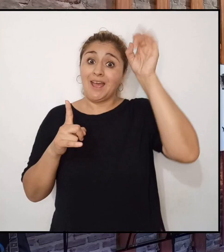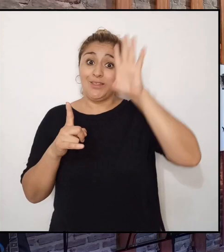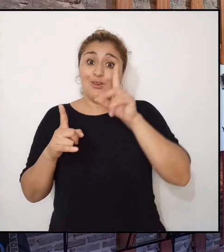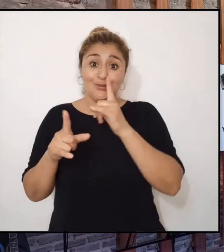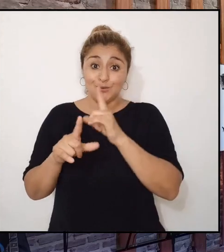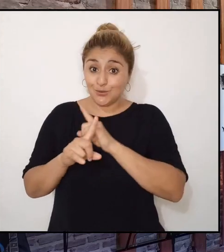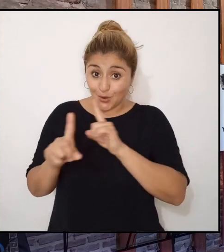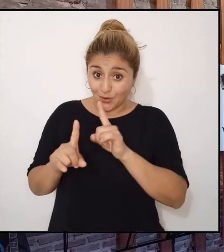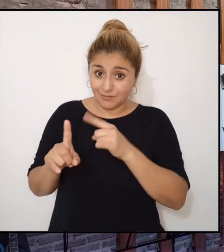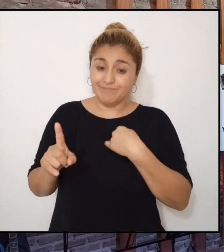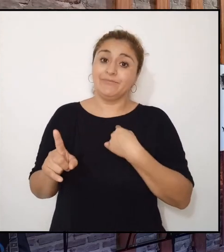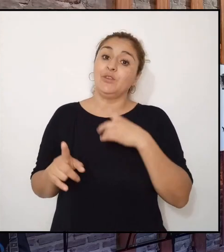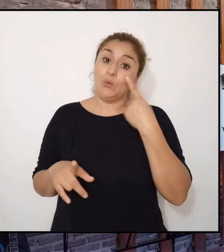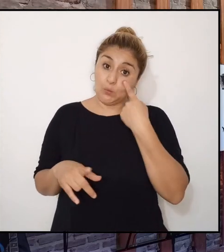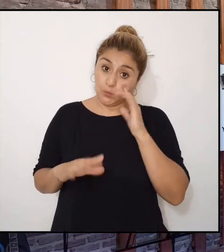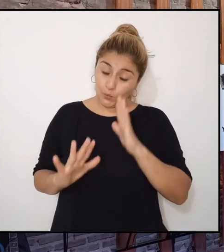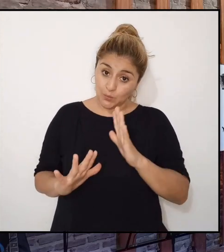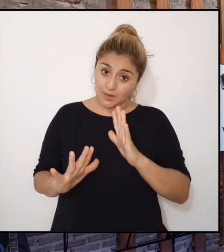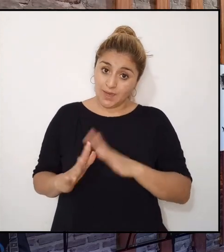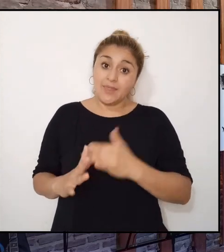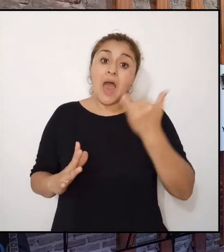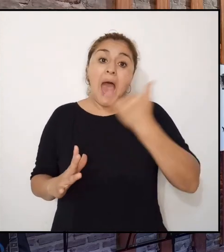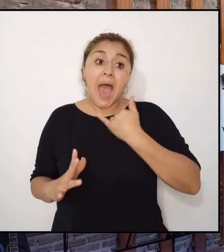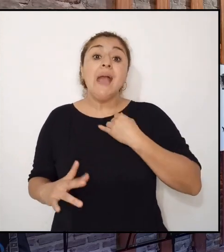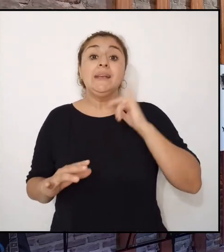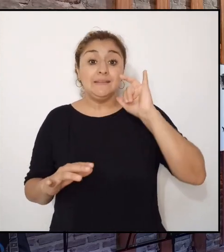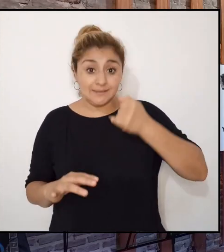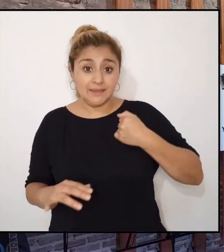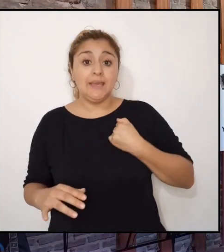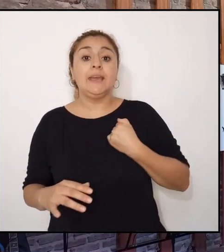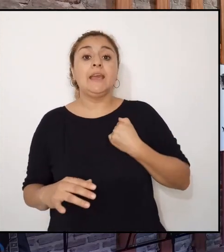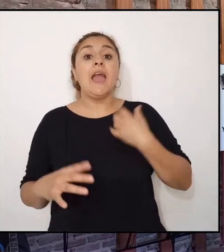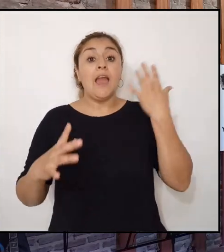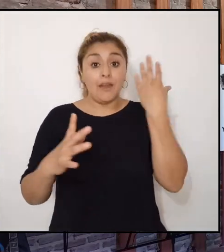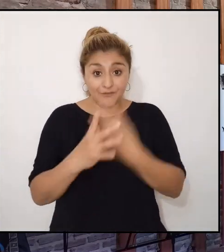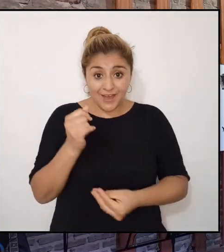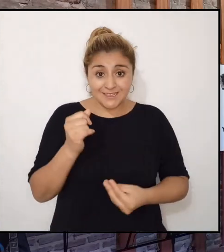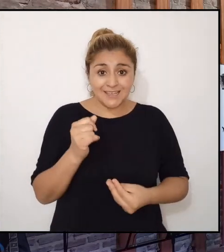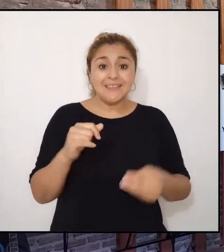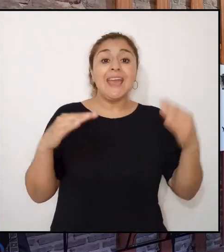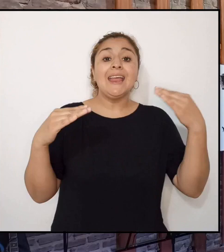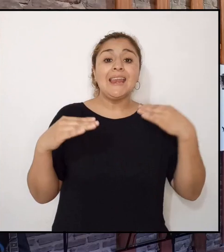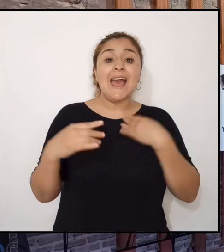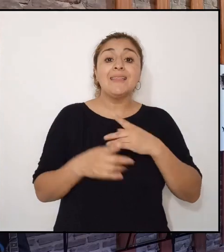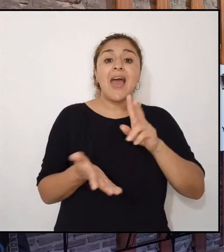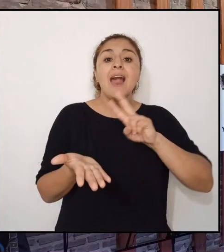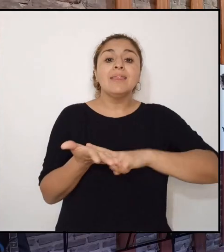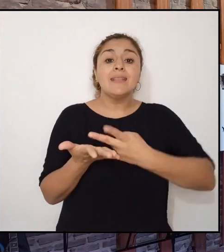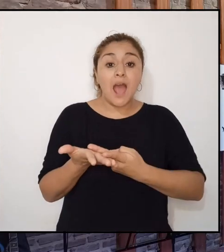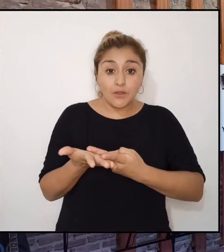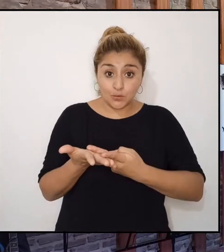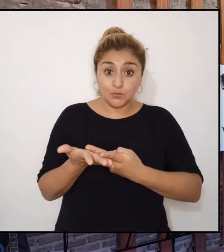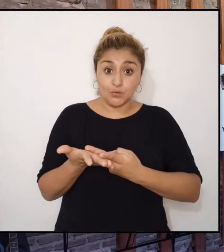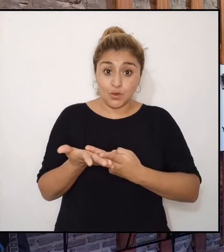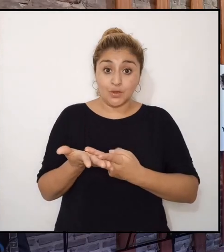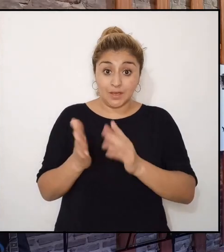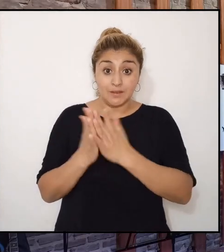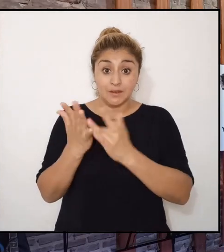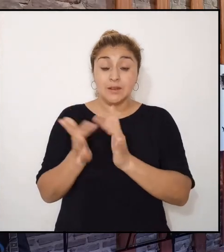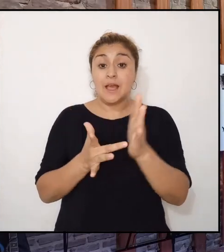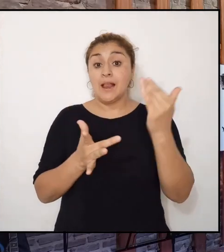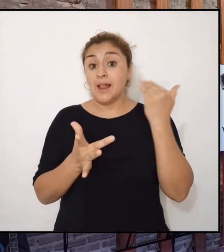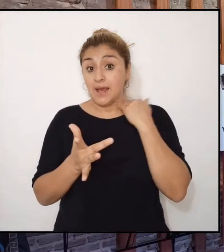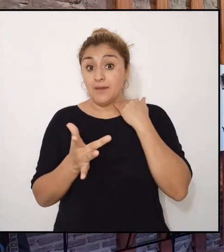traducciones bíblicas. Cuando se traducen a los diferentes idiomas, a veces hay frases, palabras, etc., que no son exactas del